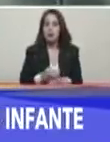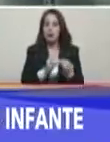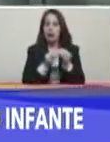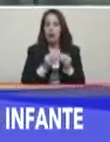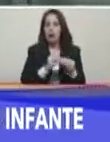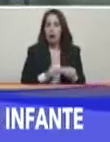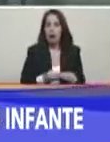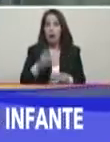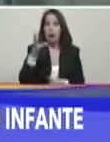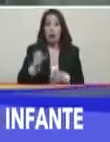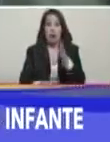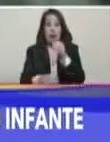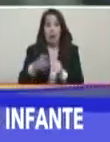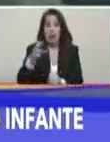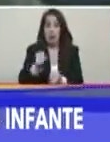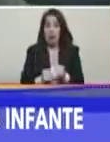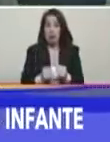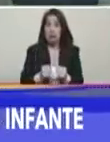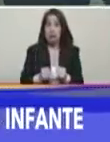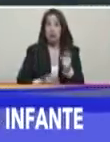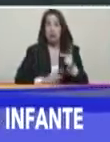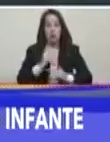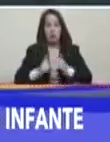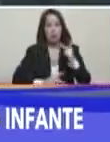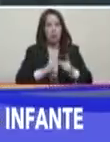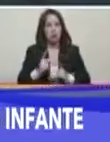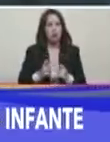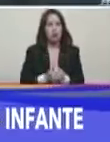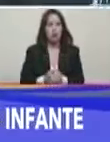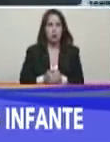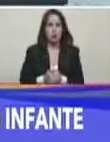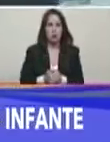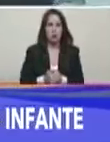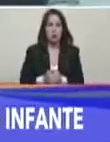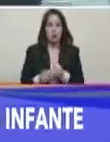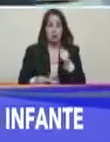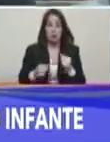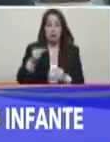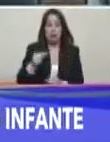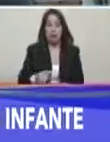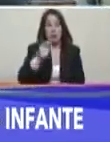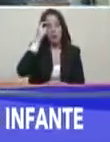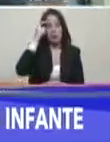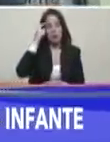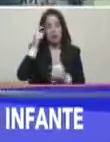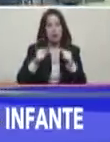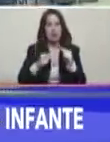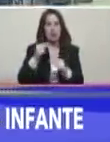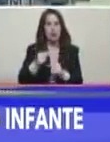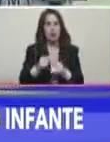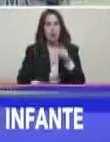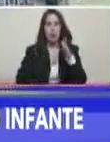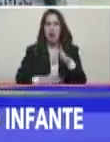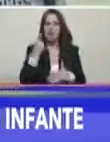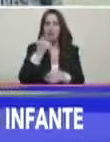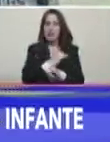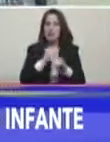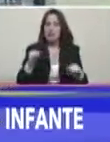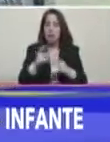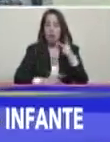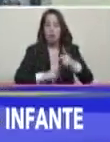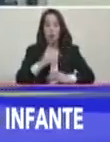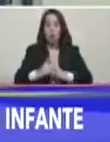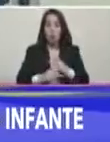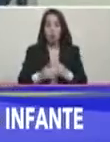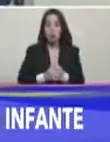leche de acuerdo al plan de producción elaborado previamente el día anterior. Una vez elaborados los productos, procedemos